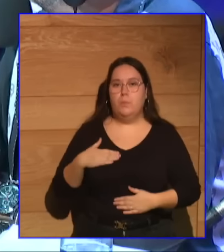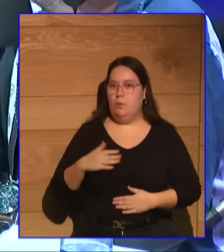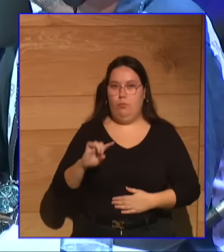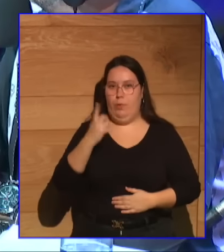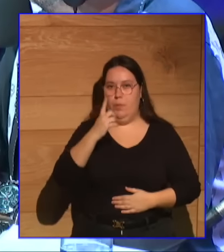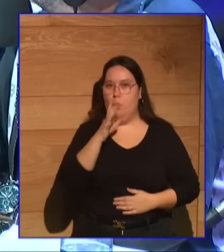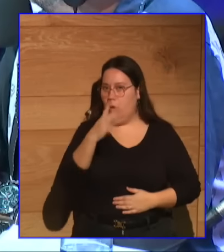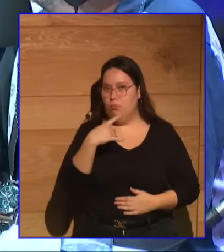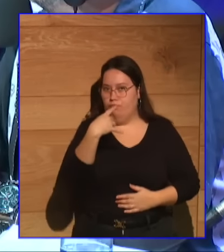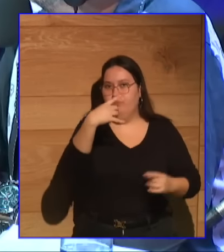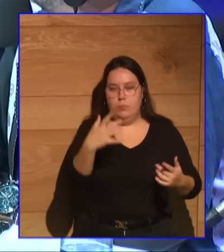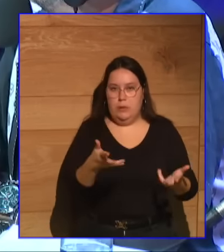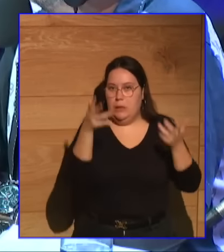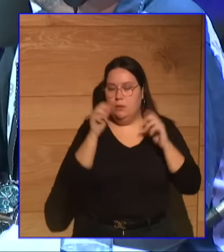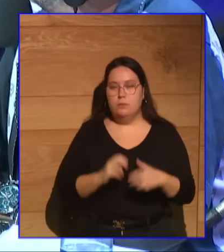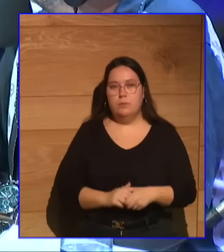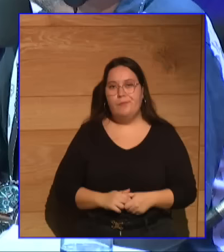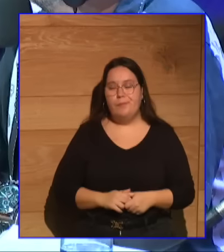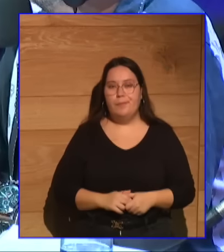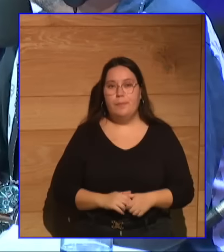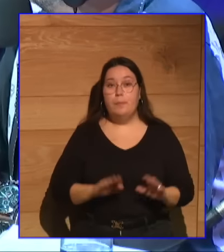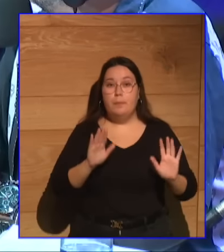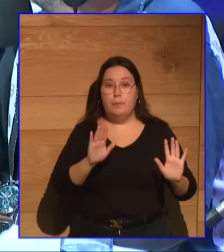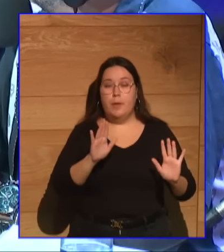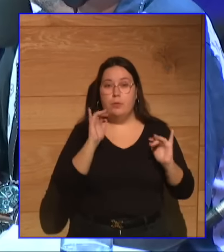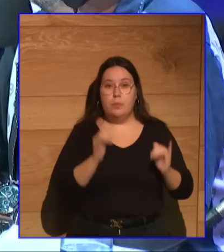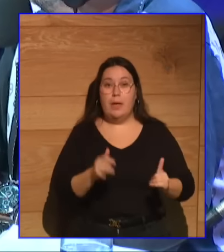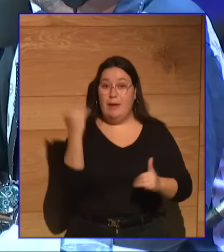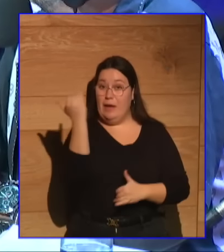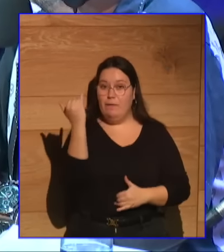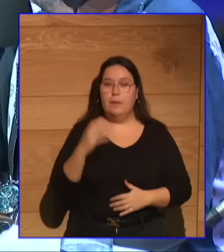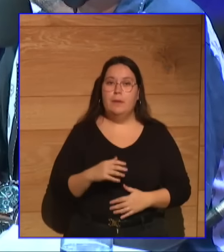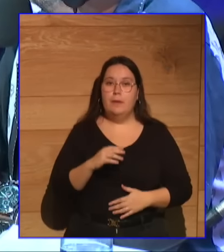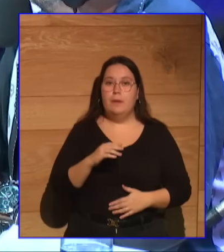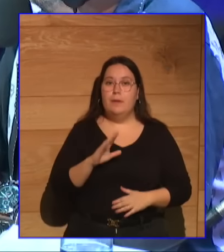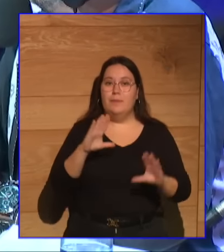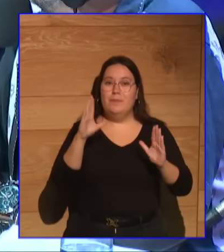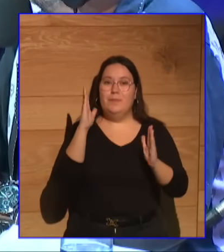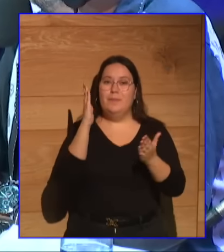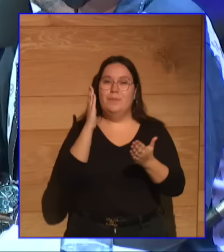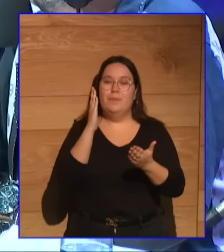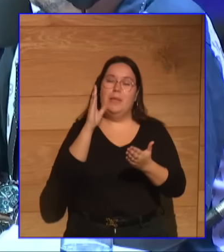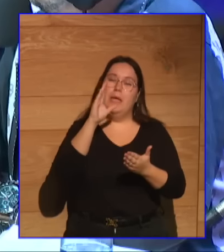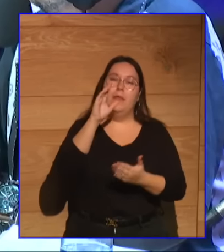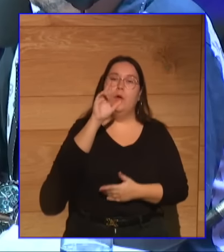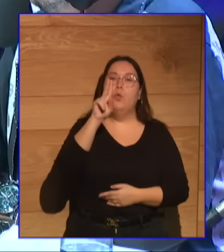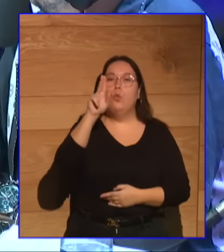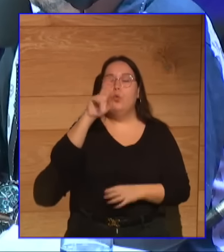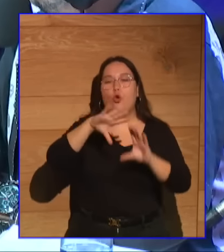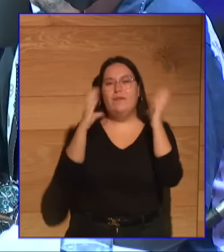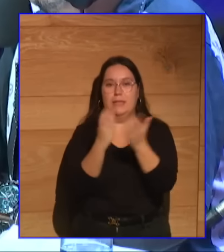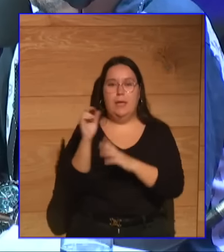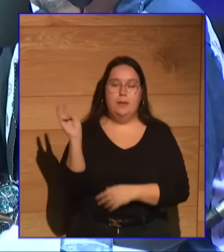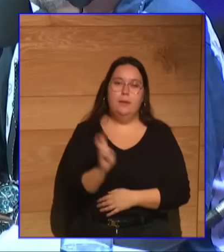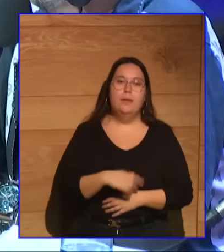todo porque le atrae muchísimo. Pero llega el jefe de Universal y le dice,